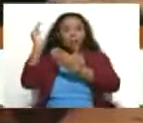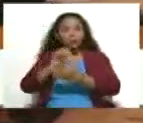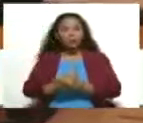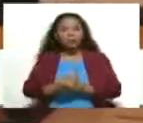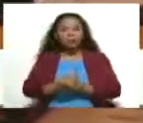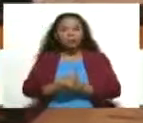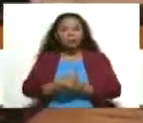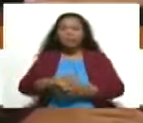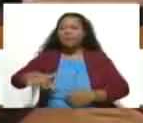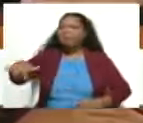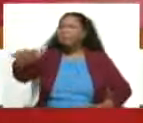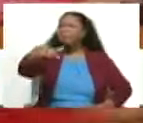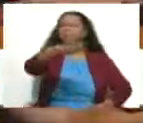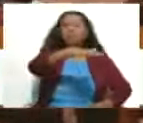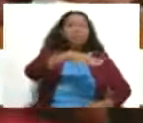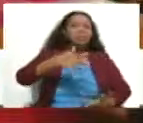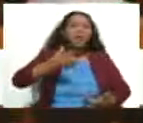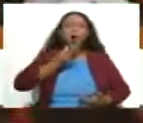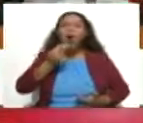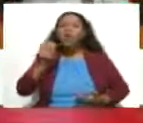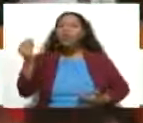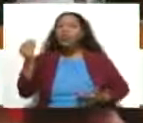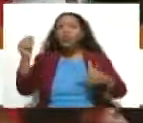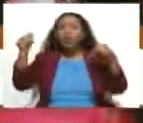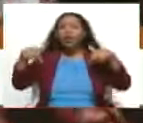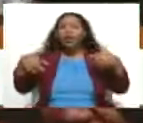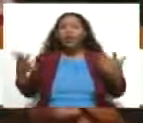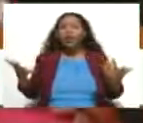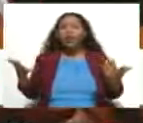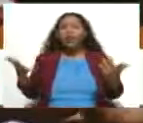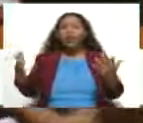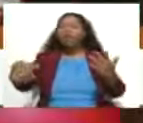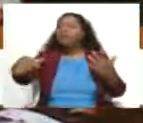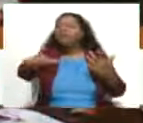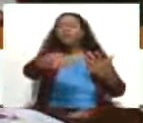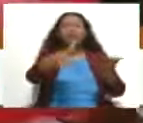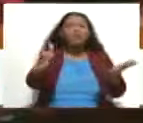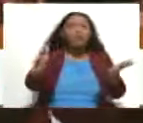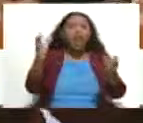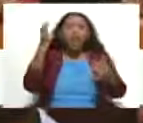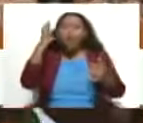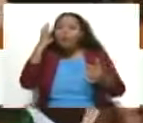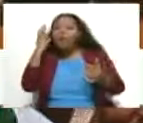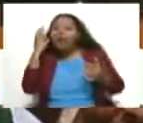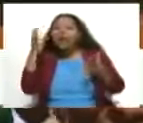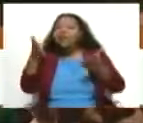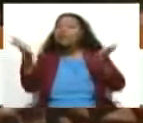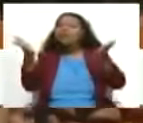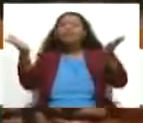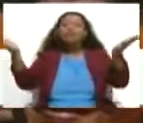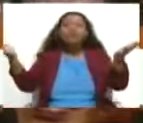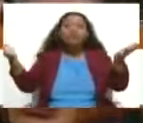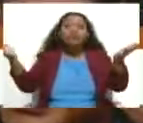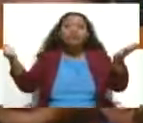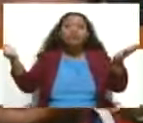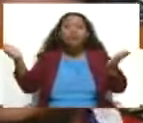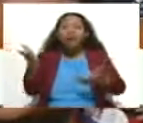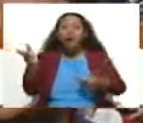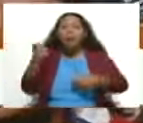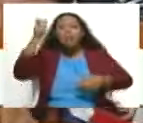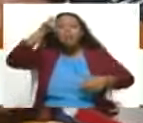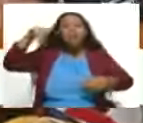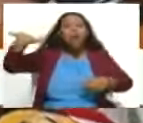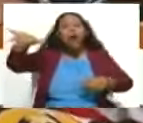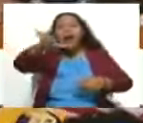¿Dónde está esa juventud del Tana? ¿Dónde están las mujeres? ¿Dónde está el